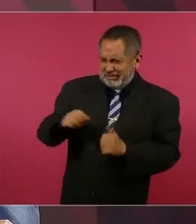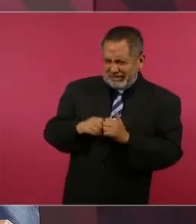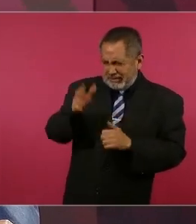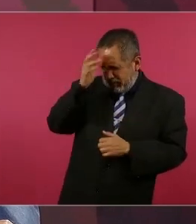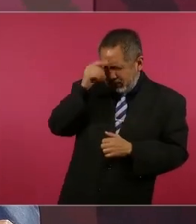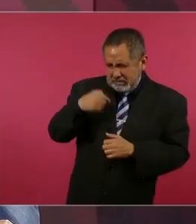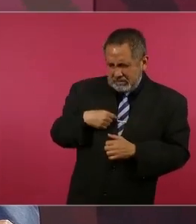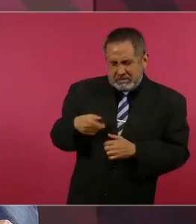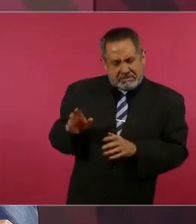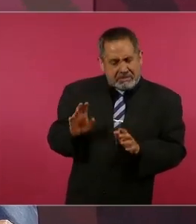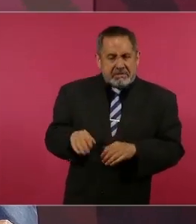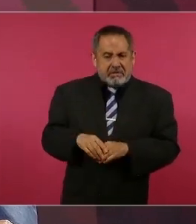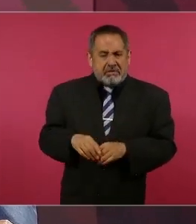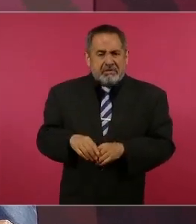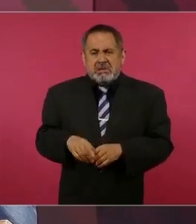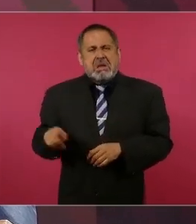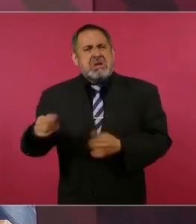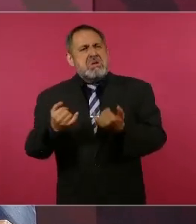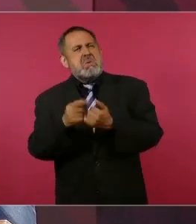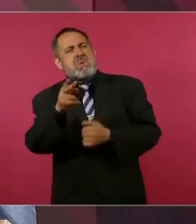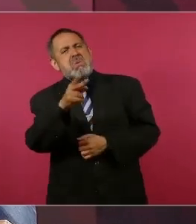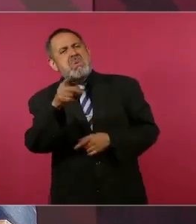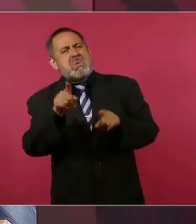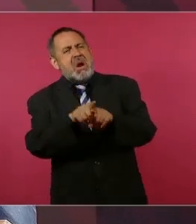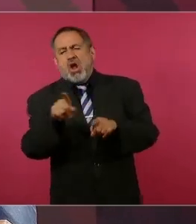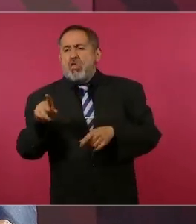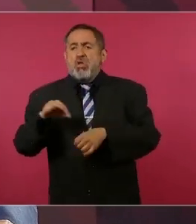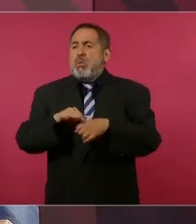porque sostenían que éramos lo mismo,